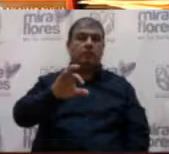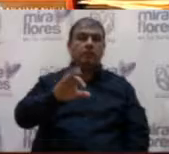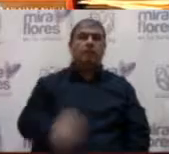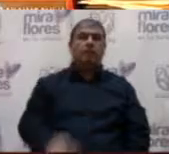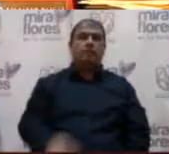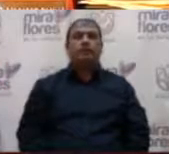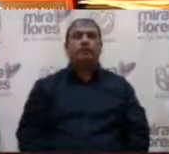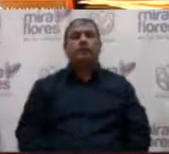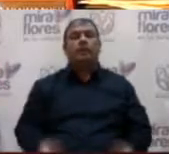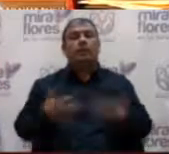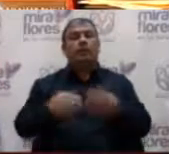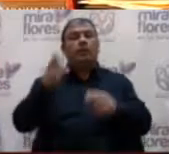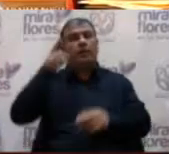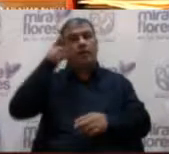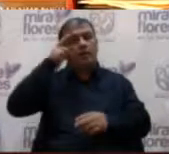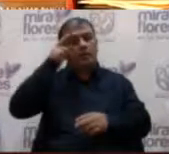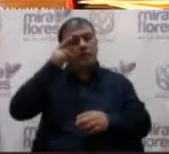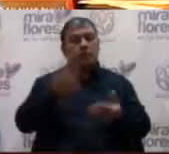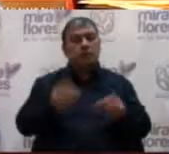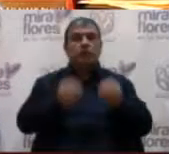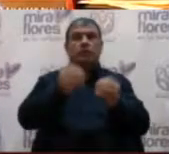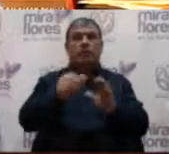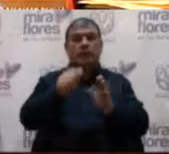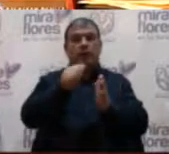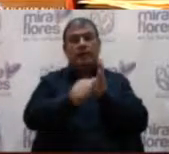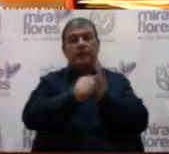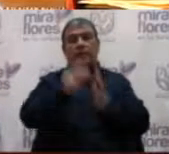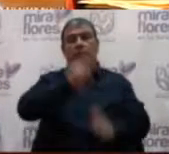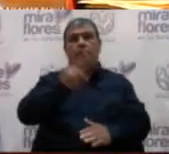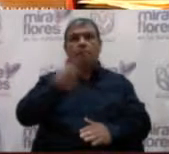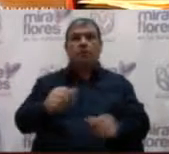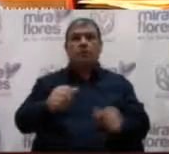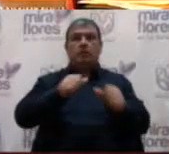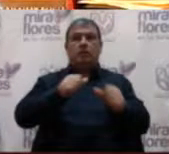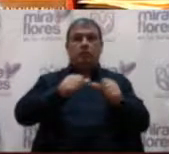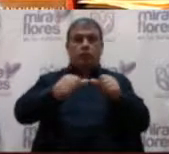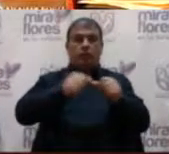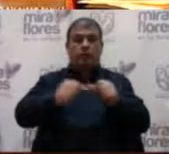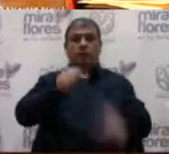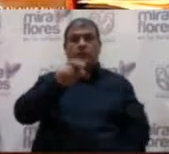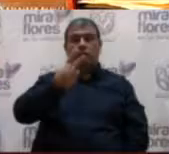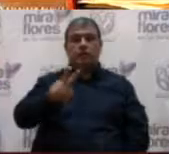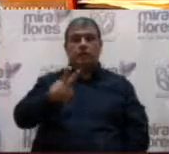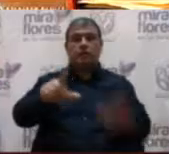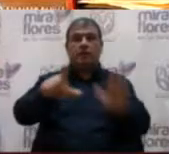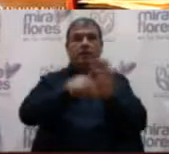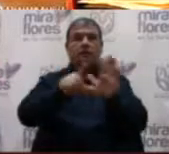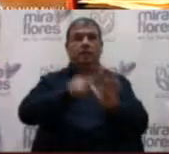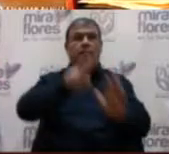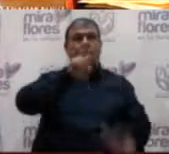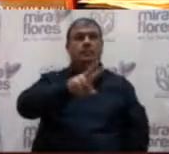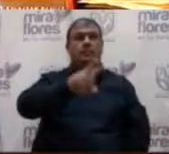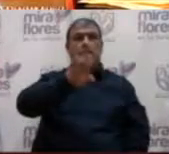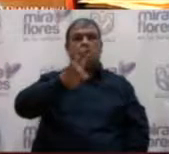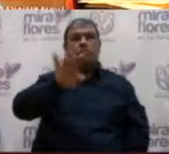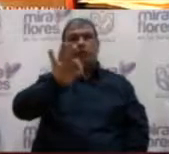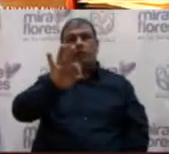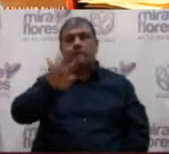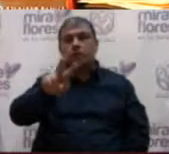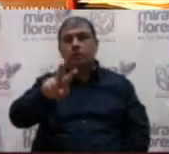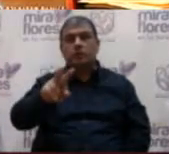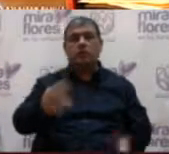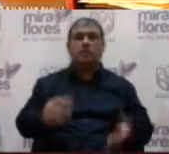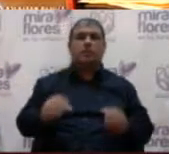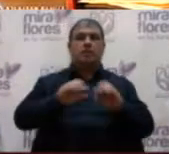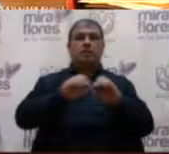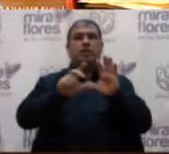Santolaya por la causal contemplada en el artículo 22, numeral 2 de la Ley 27972, Ley